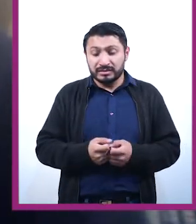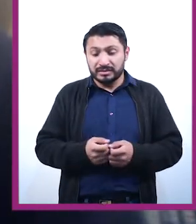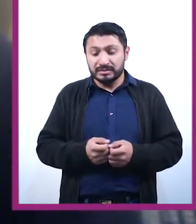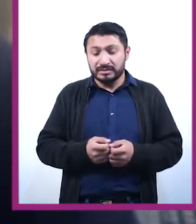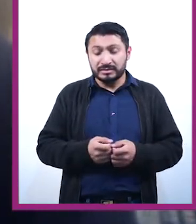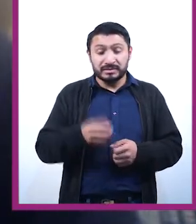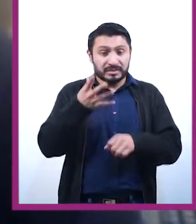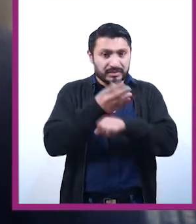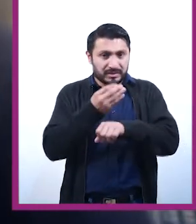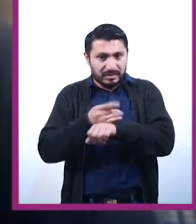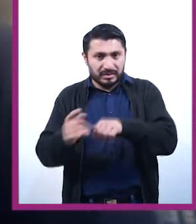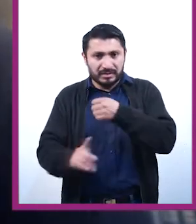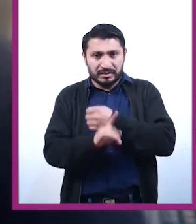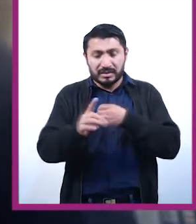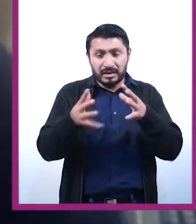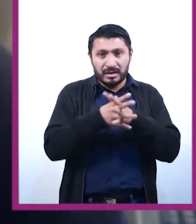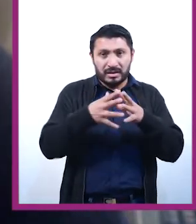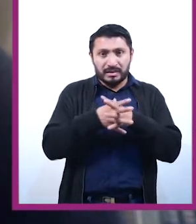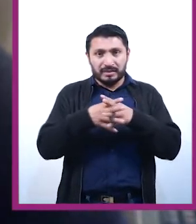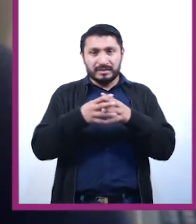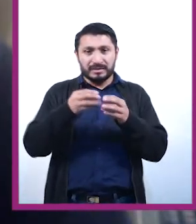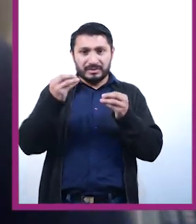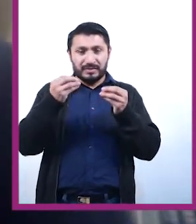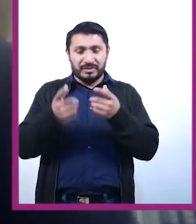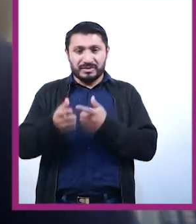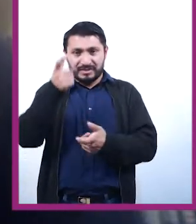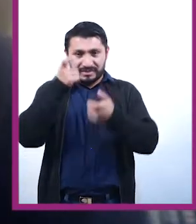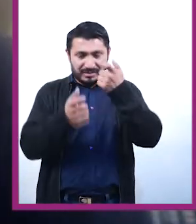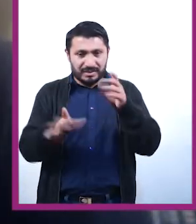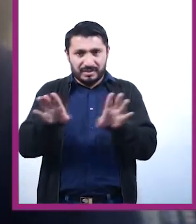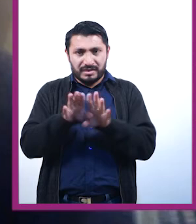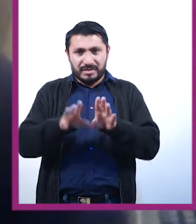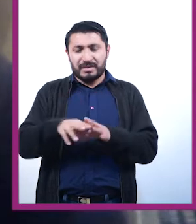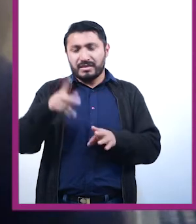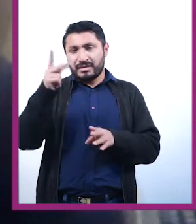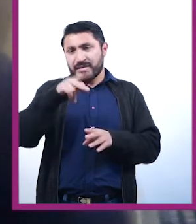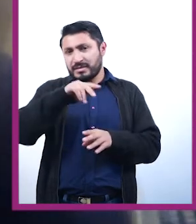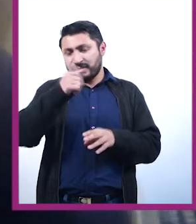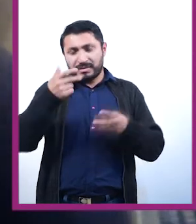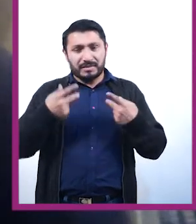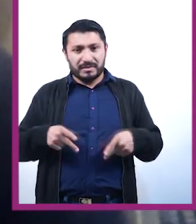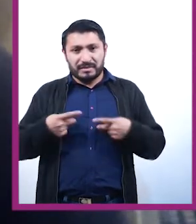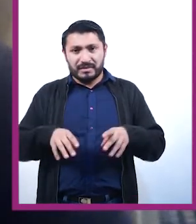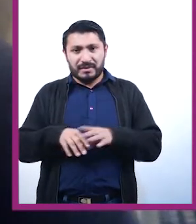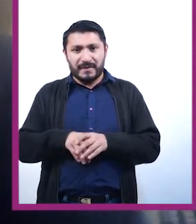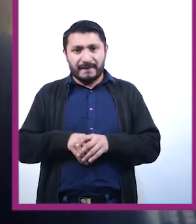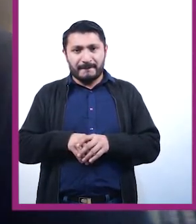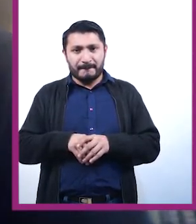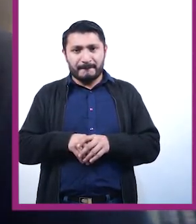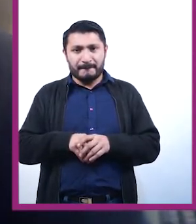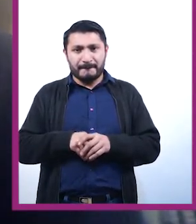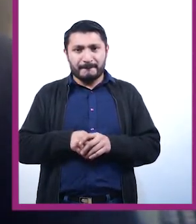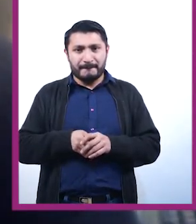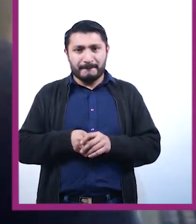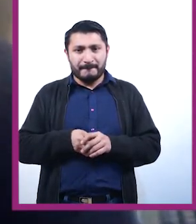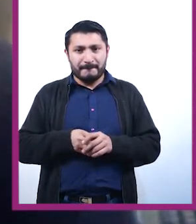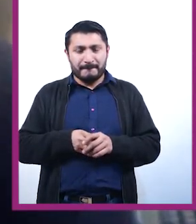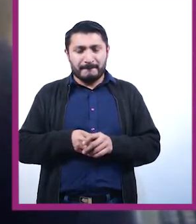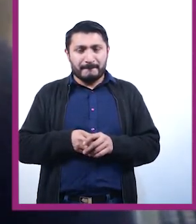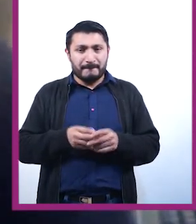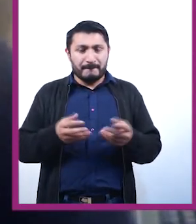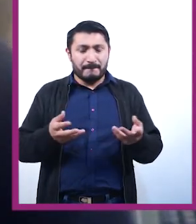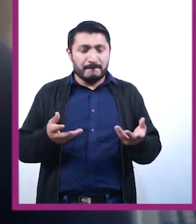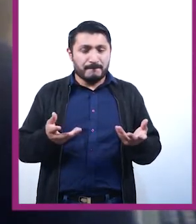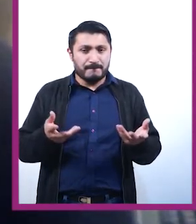reparaciones de guerra muy caras. Economistas como Keynes y otros dijeron que era, digamos, algo que